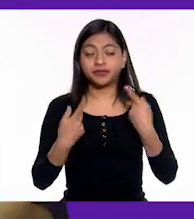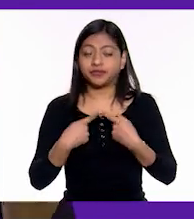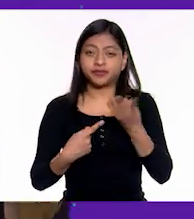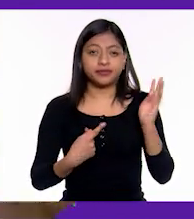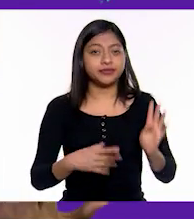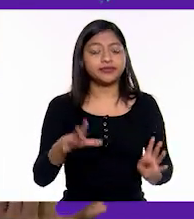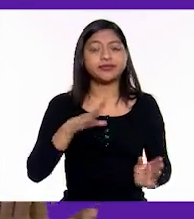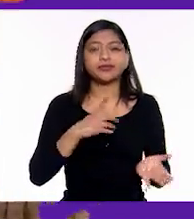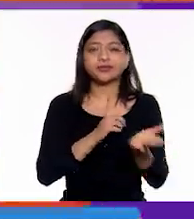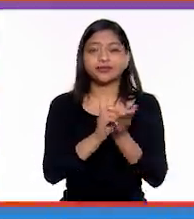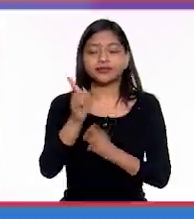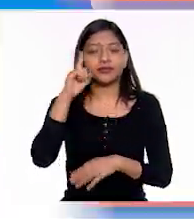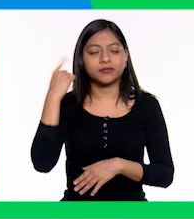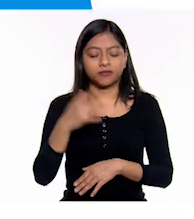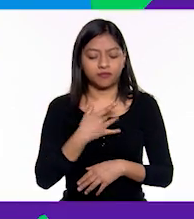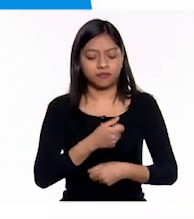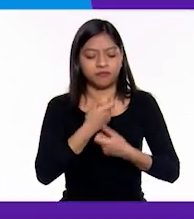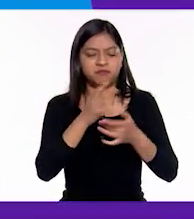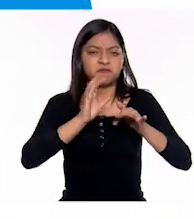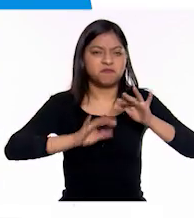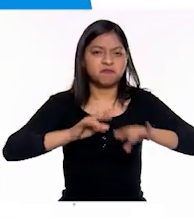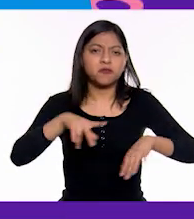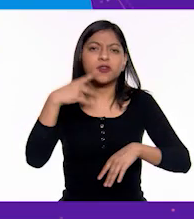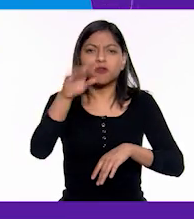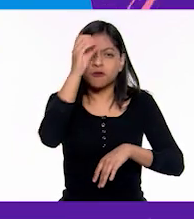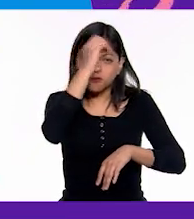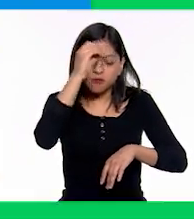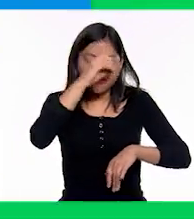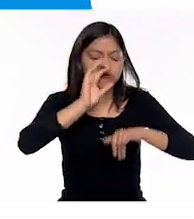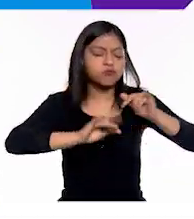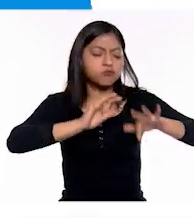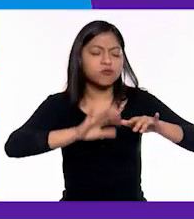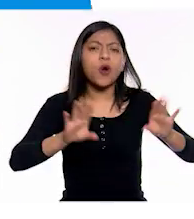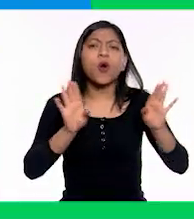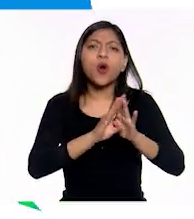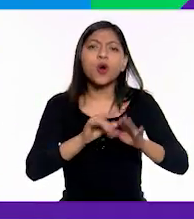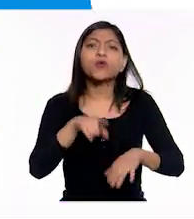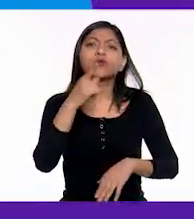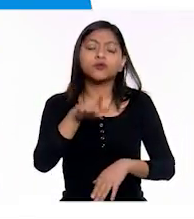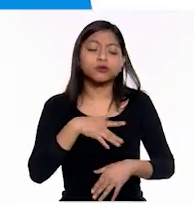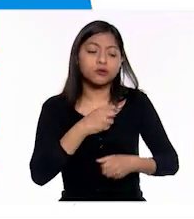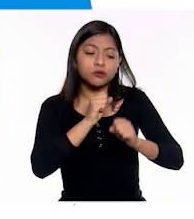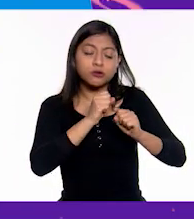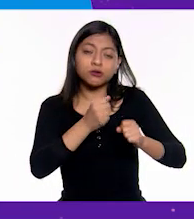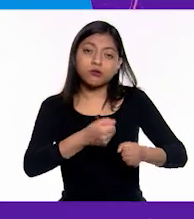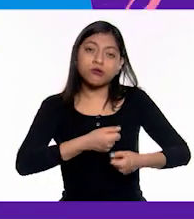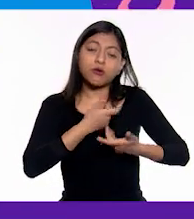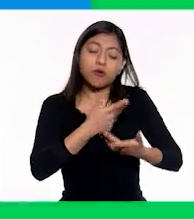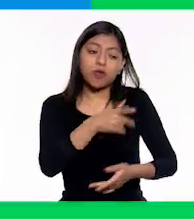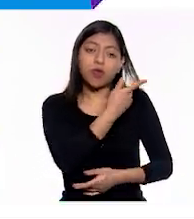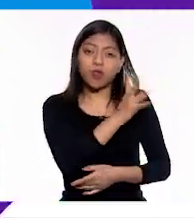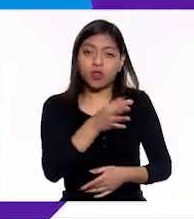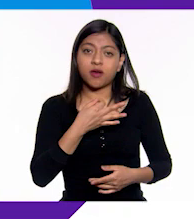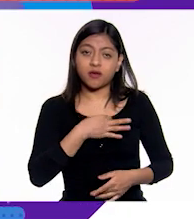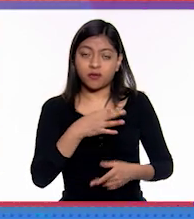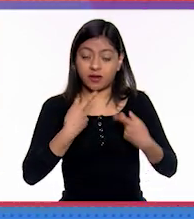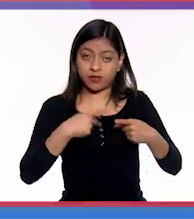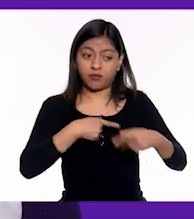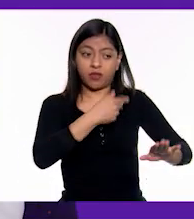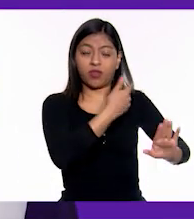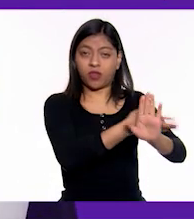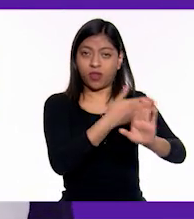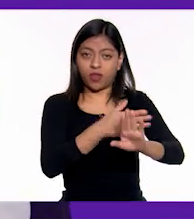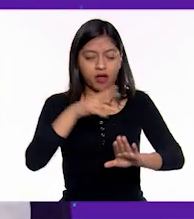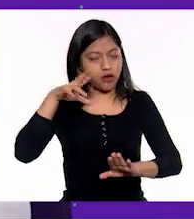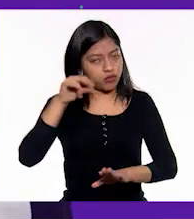expresarnos libremente por el ciberespacio, pero siempre compartiendo nuestra opinión de manera responsable, tolerante y educada.